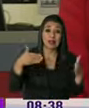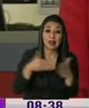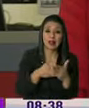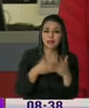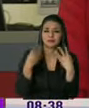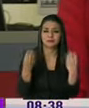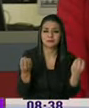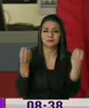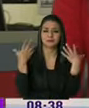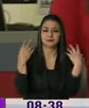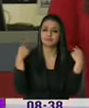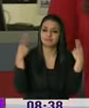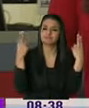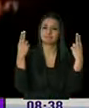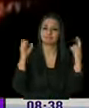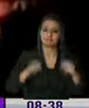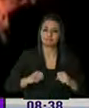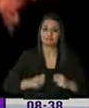no rendirnos.